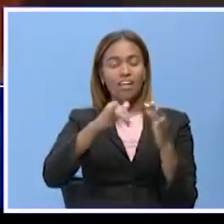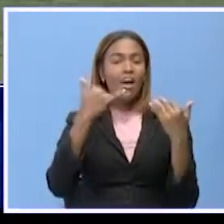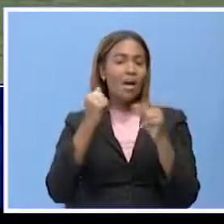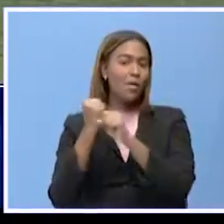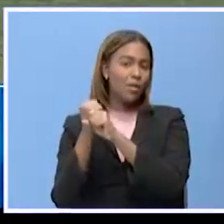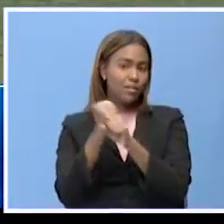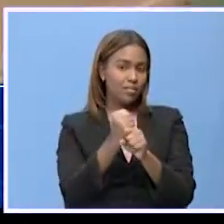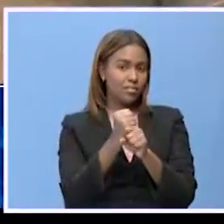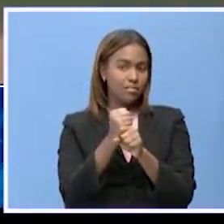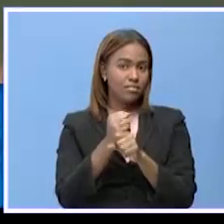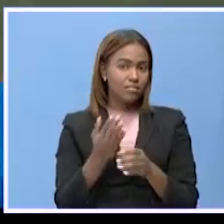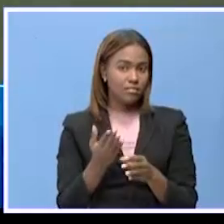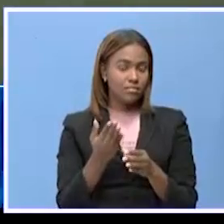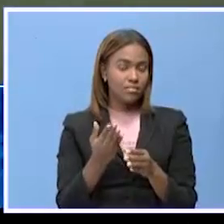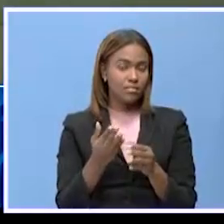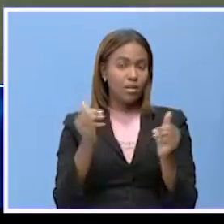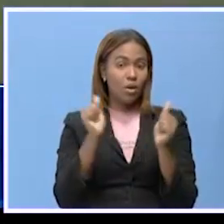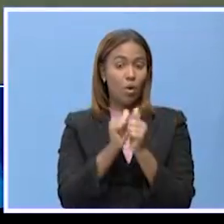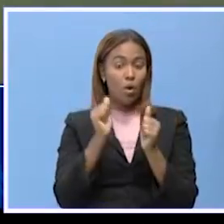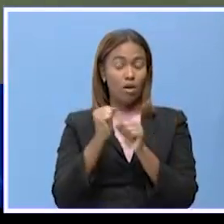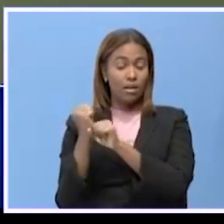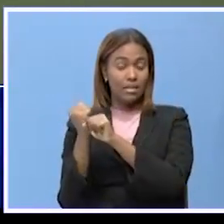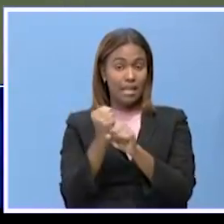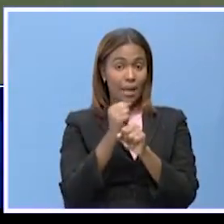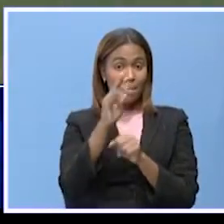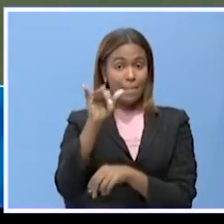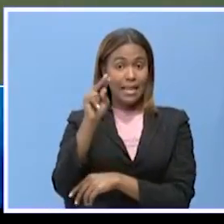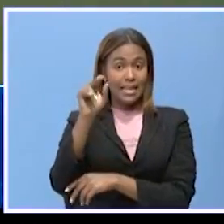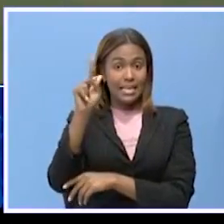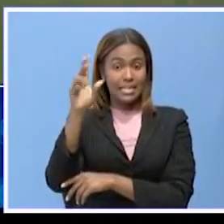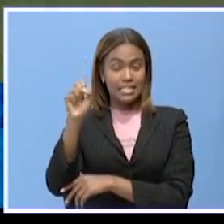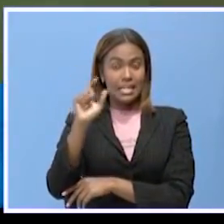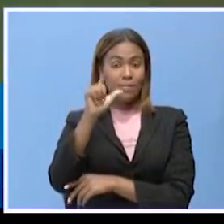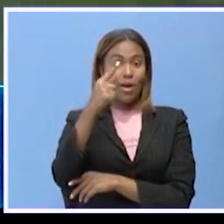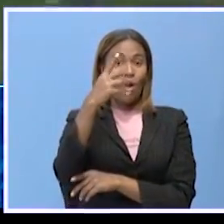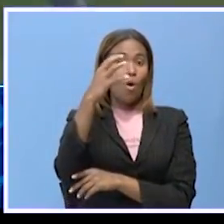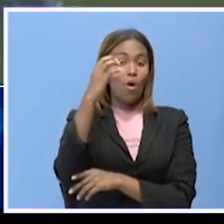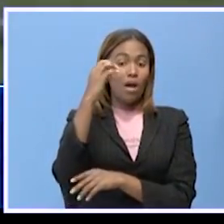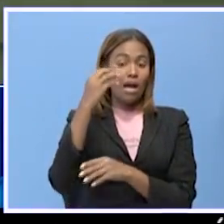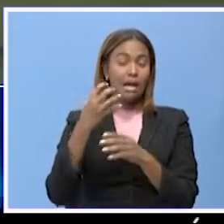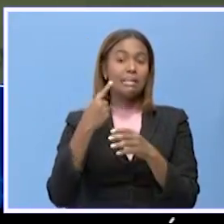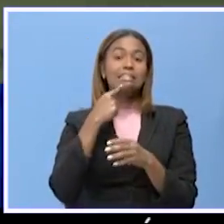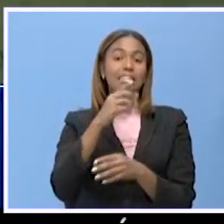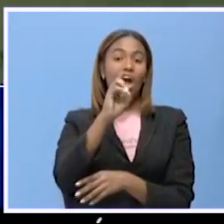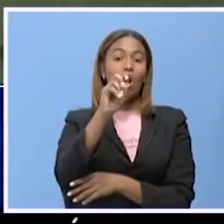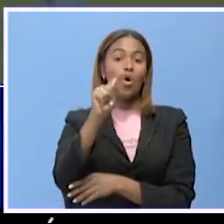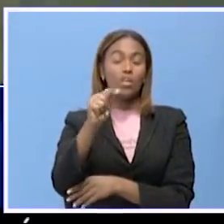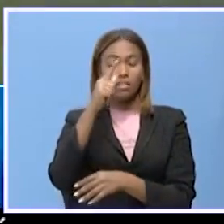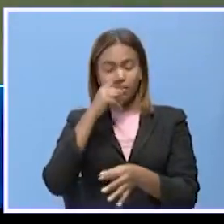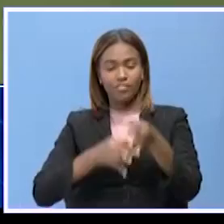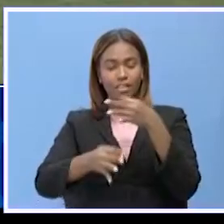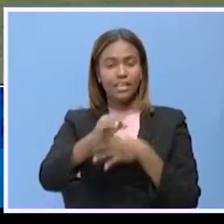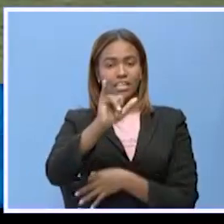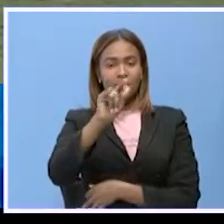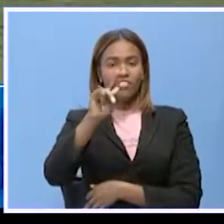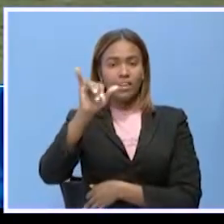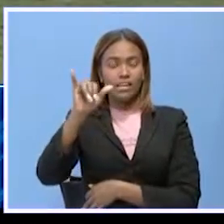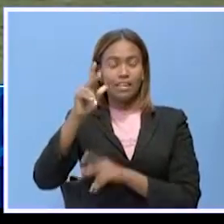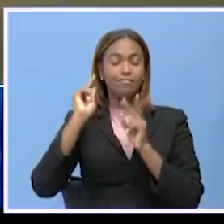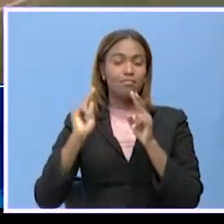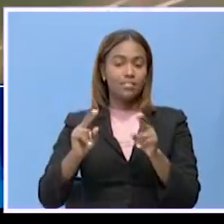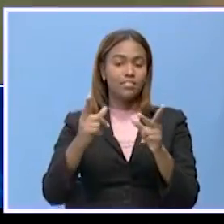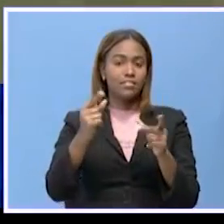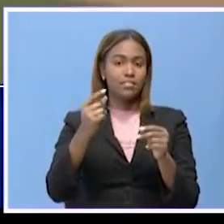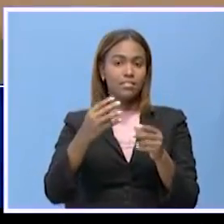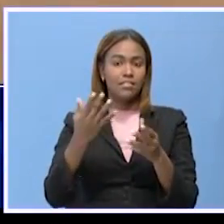partido, con un hit de Melky Cabrera después de un out, quien fue sustituido por Jeffrey Pérez, que